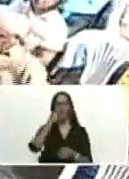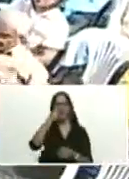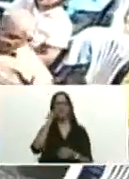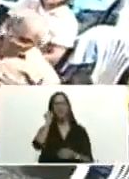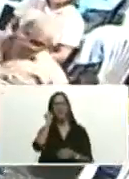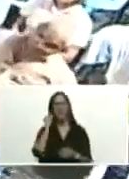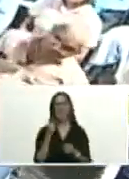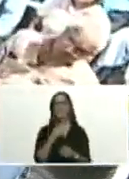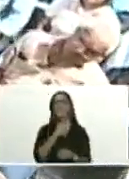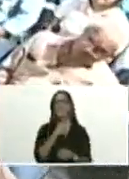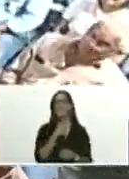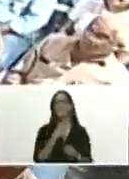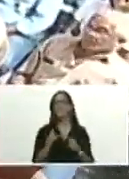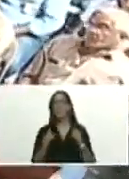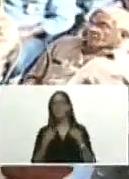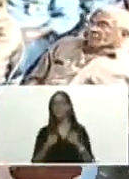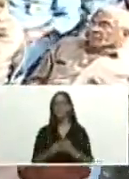preferida